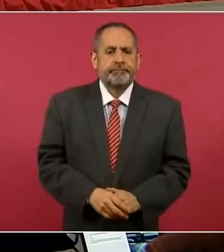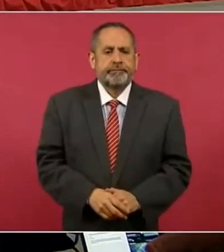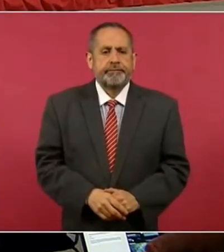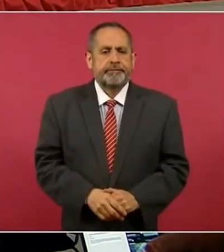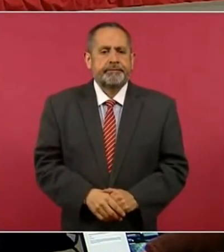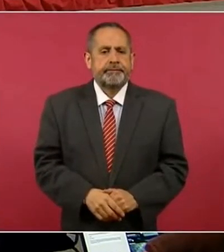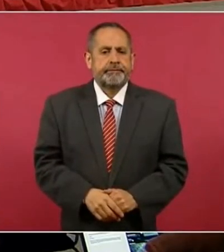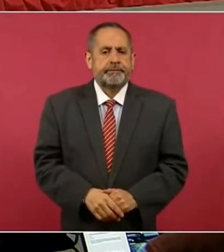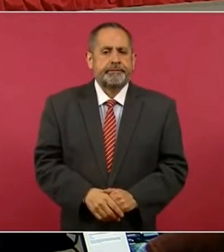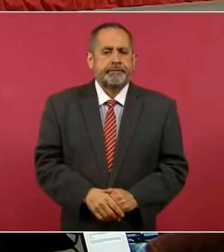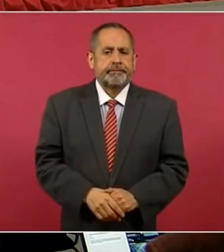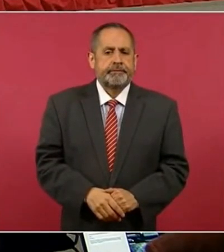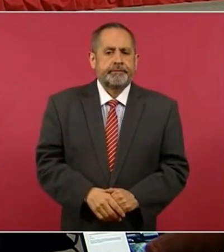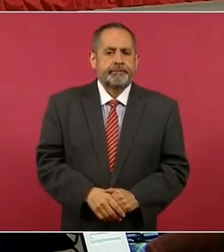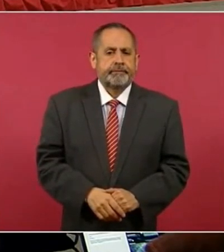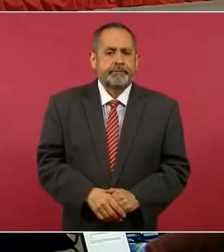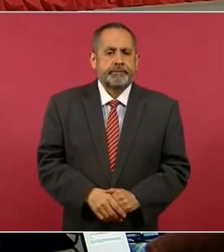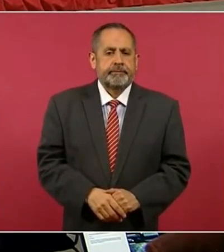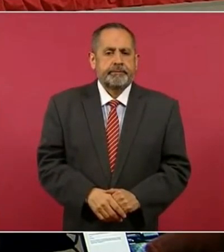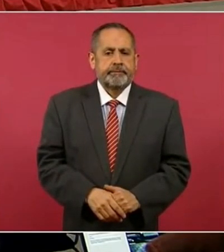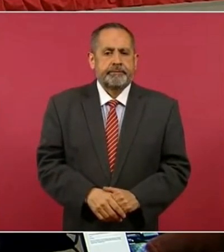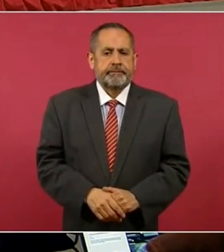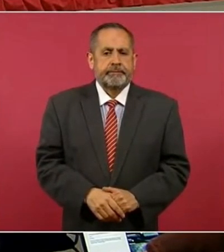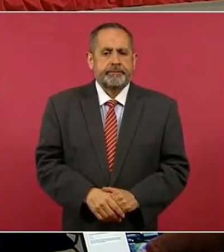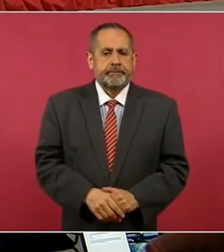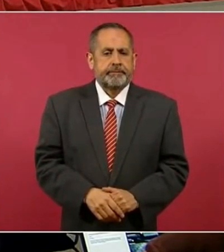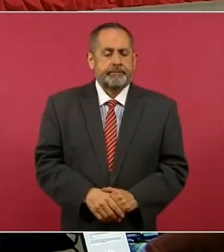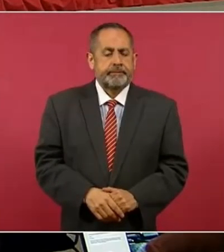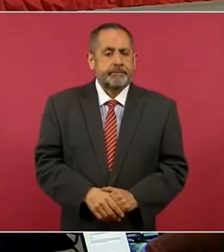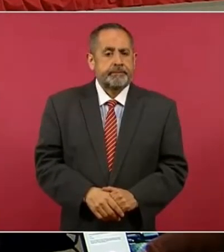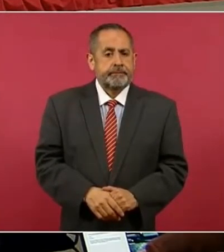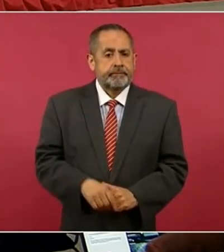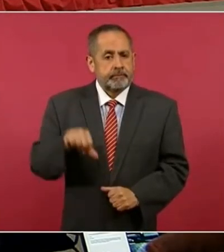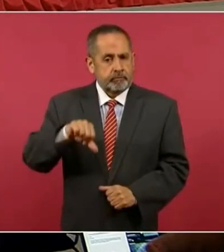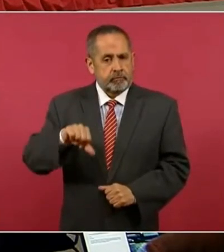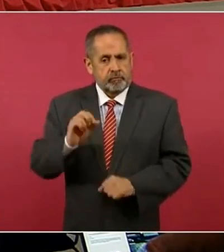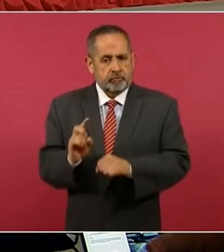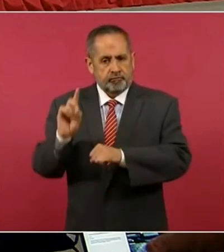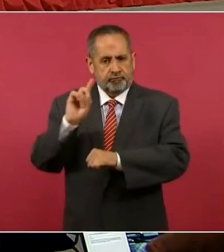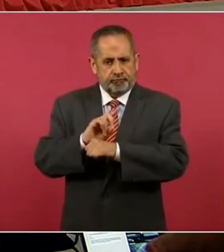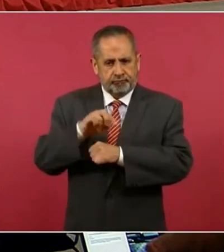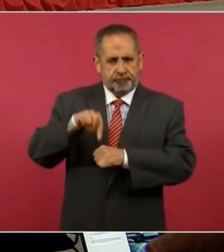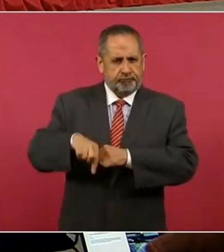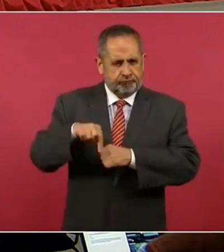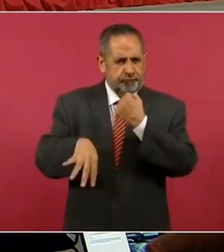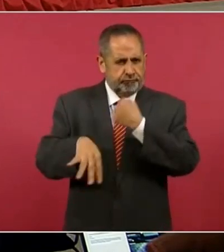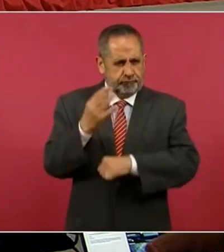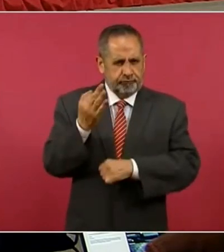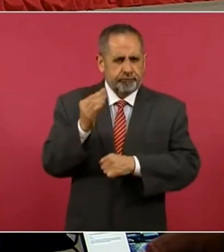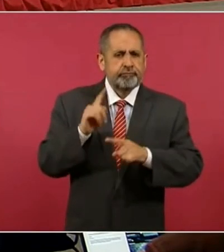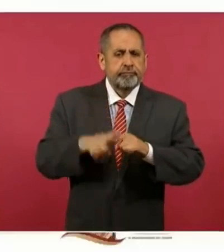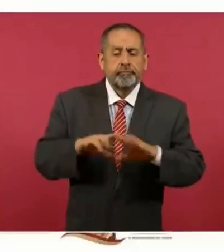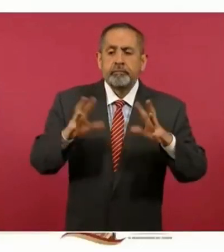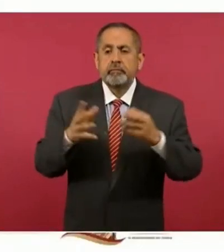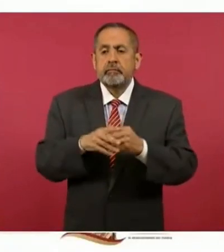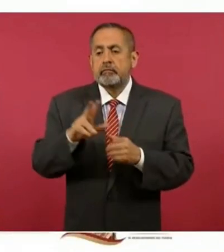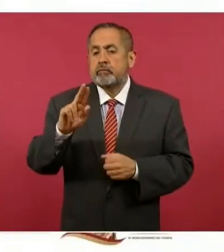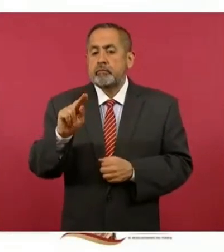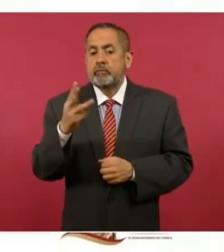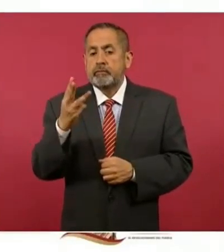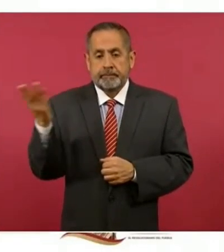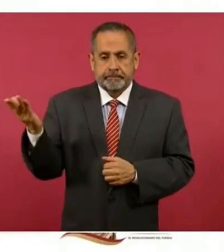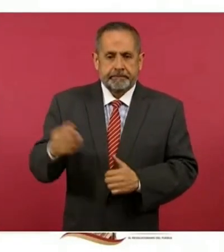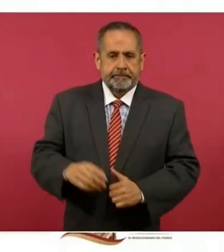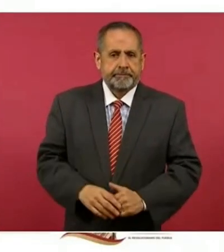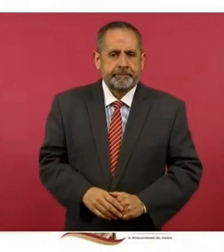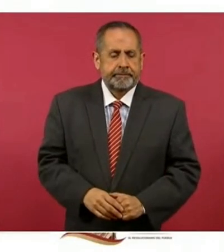siguiente. Al día de hoy hay en nuestro país, en 83 hospitales